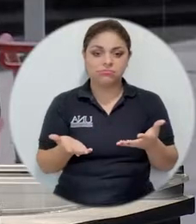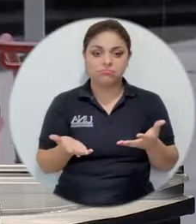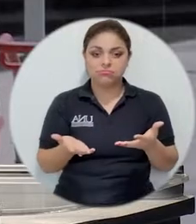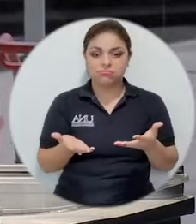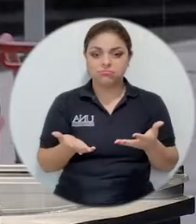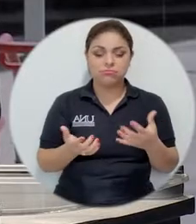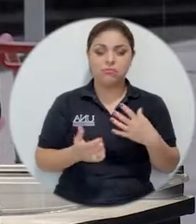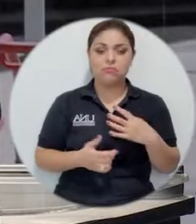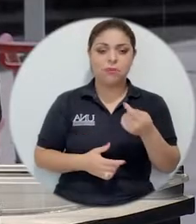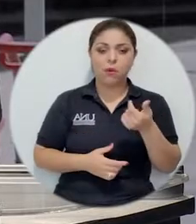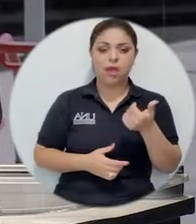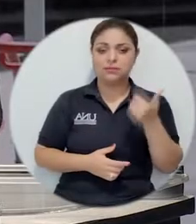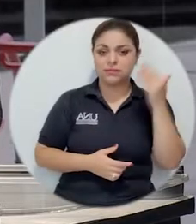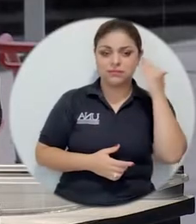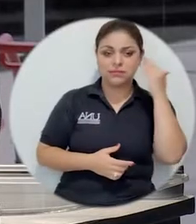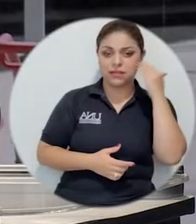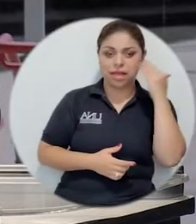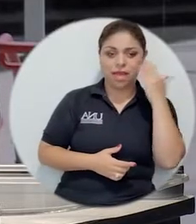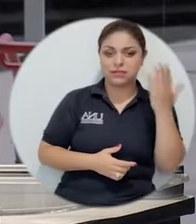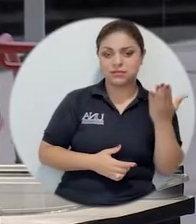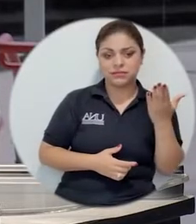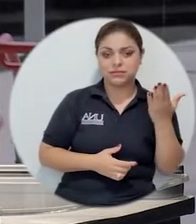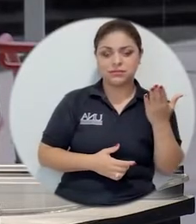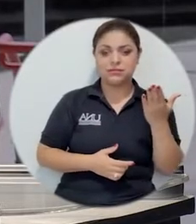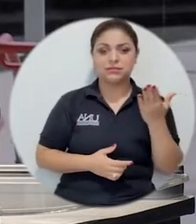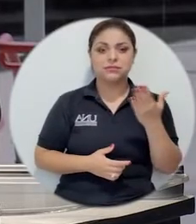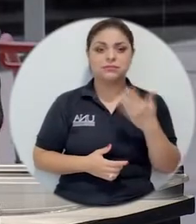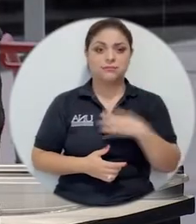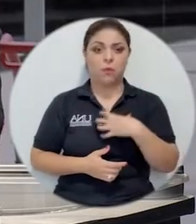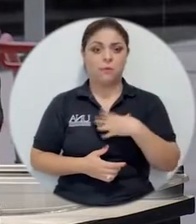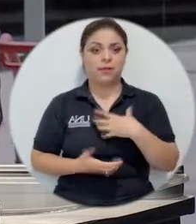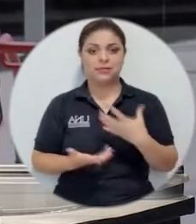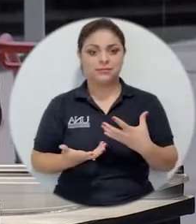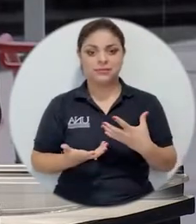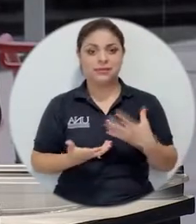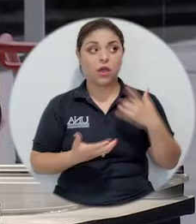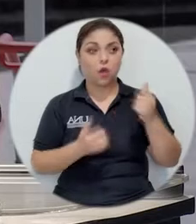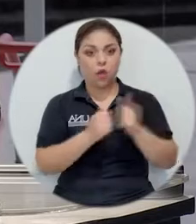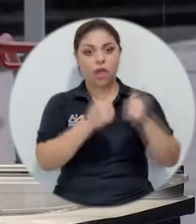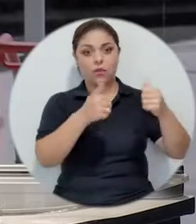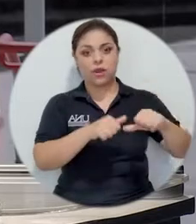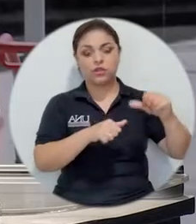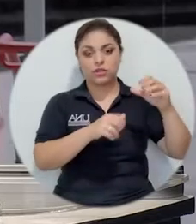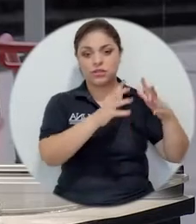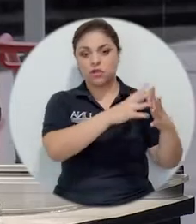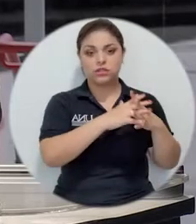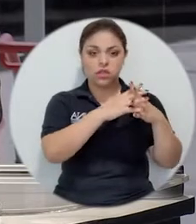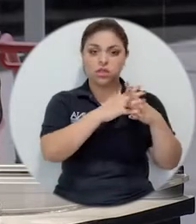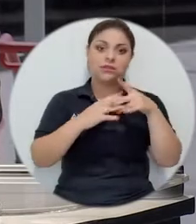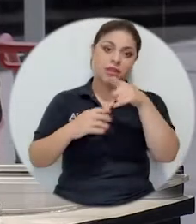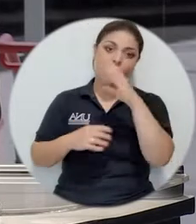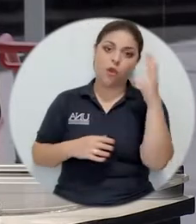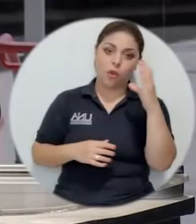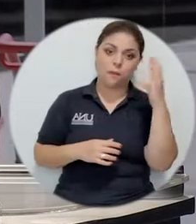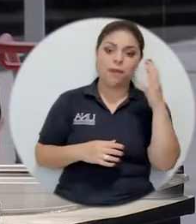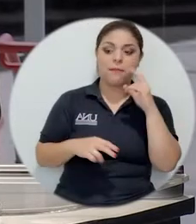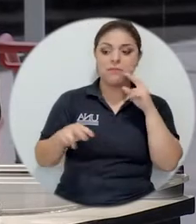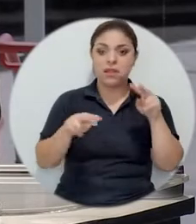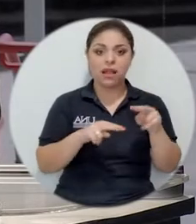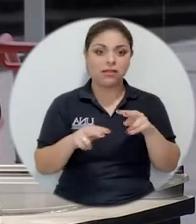capacidades propias, más allá de los acuerdos con los Estados Unidos y Colombia de vigilancia conjunta, un